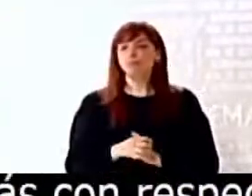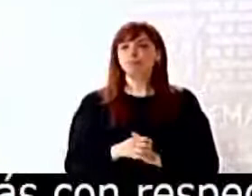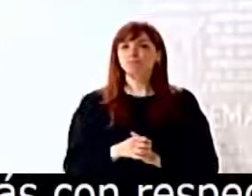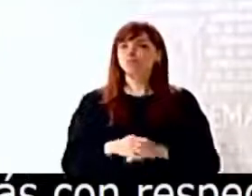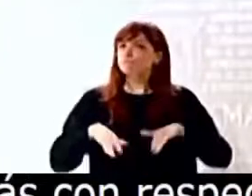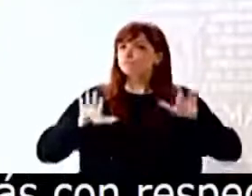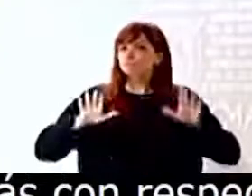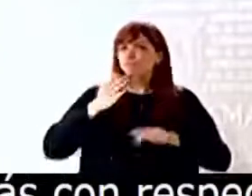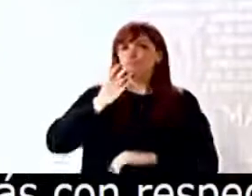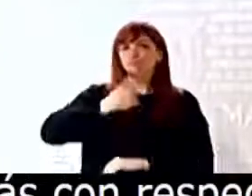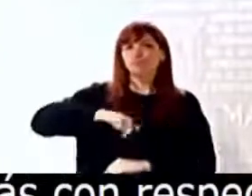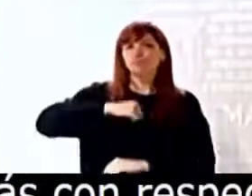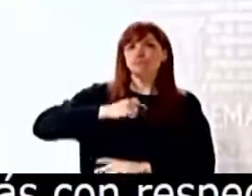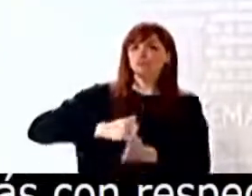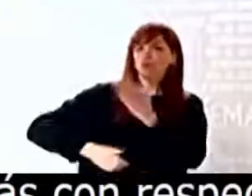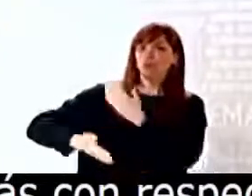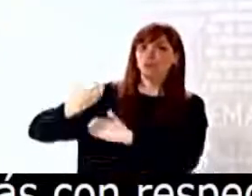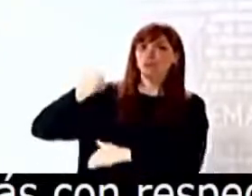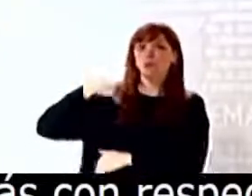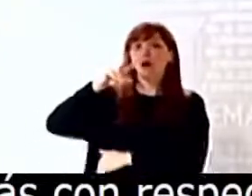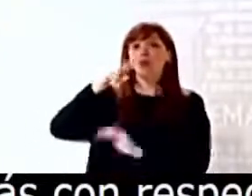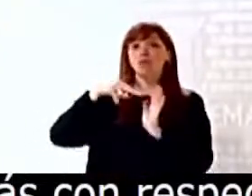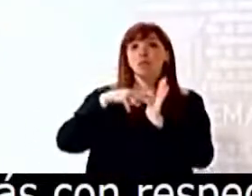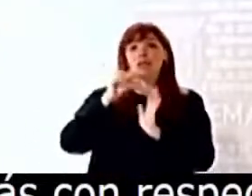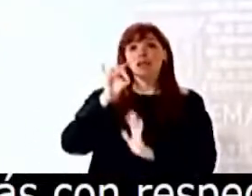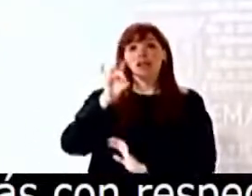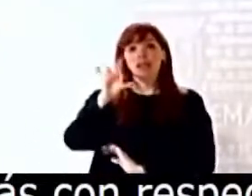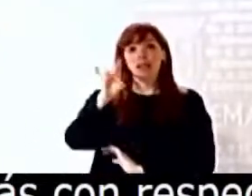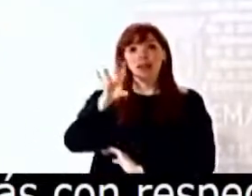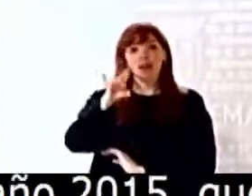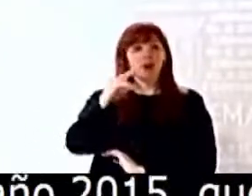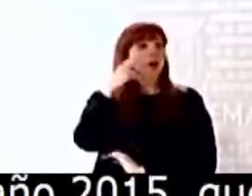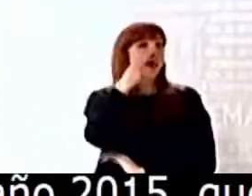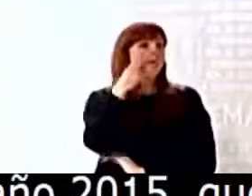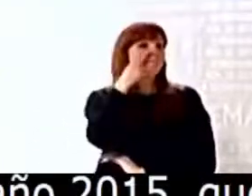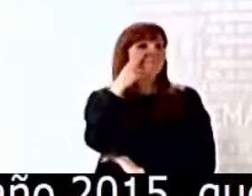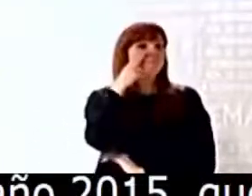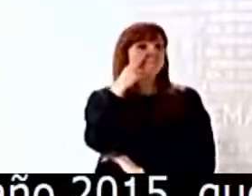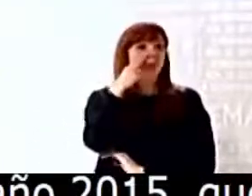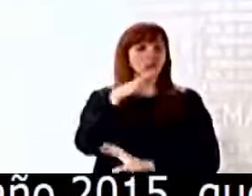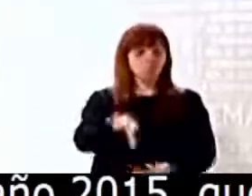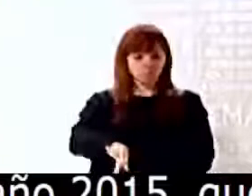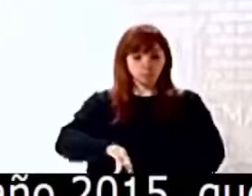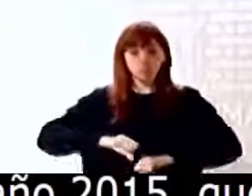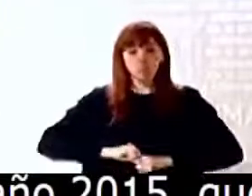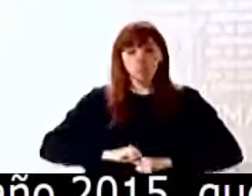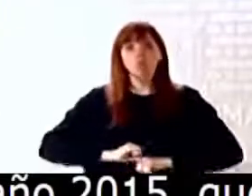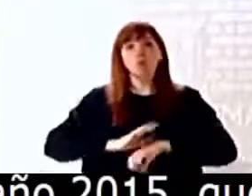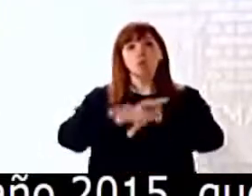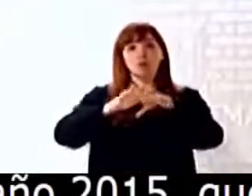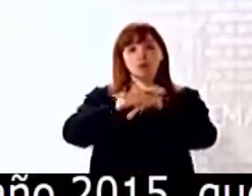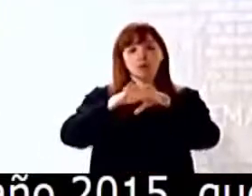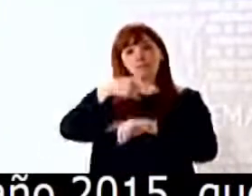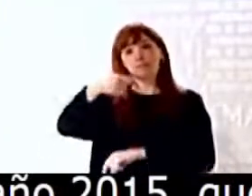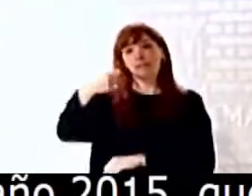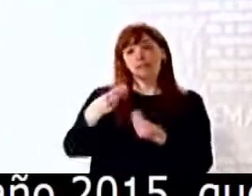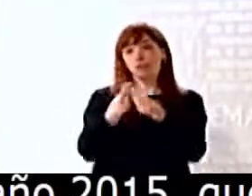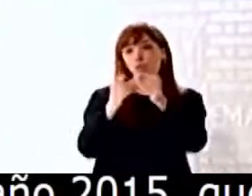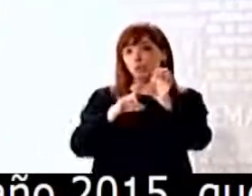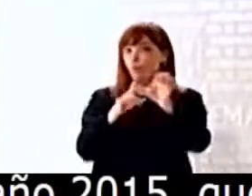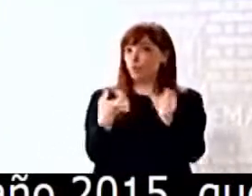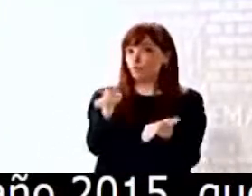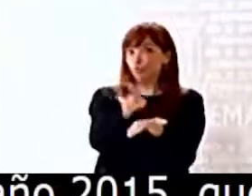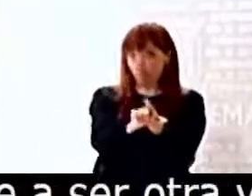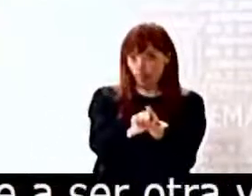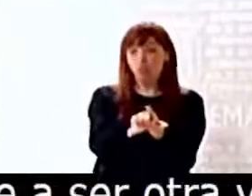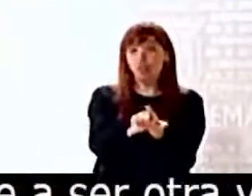Pero si nosotros nos vamos al año 2015, que es cuando Guillermo Fernández Vara vuelve a ser otra vez presidente de la Junta de